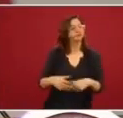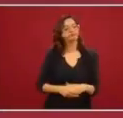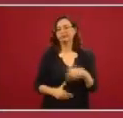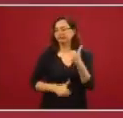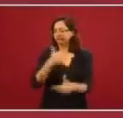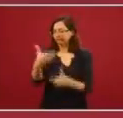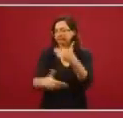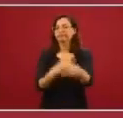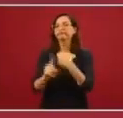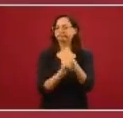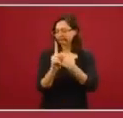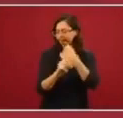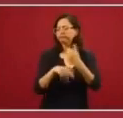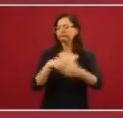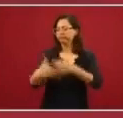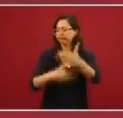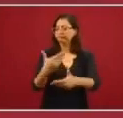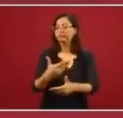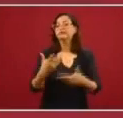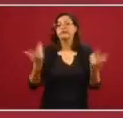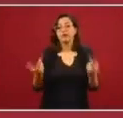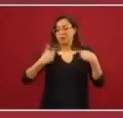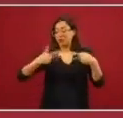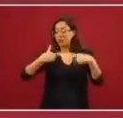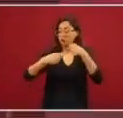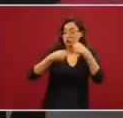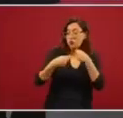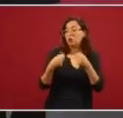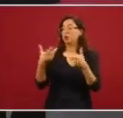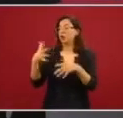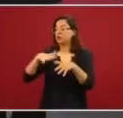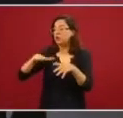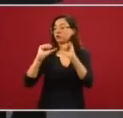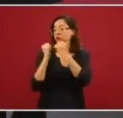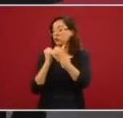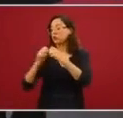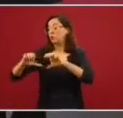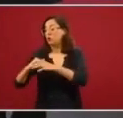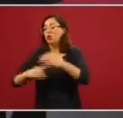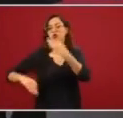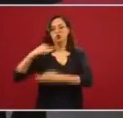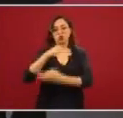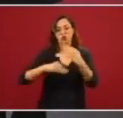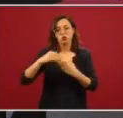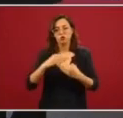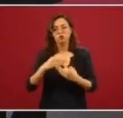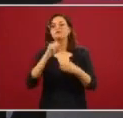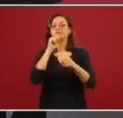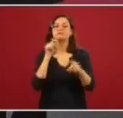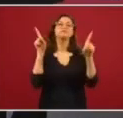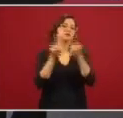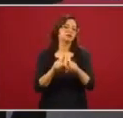enfrentar se necesita la implicación de los medios de la sociedad civil de la comunidad de todos y por supuesto también de la